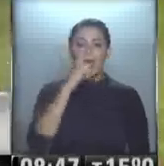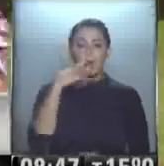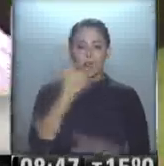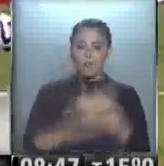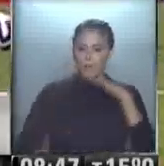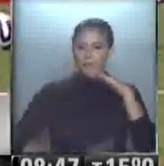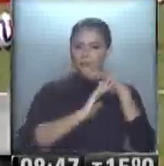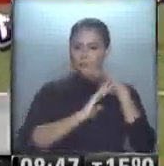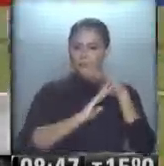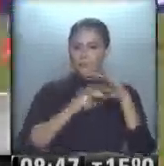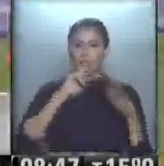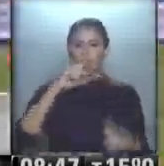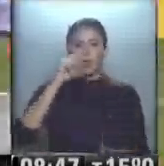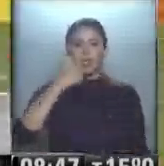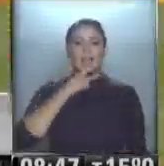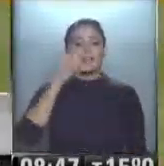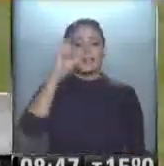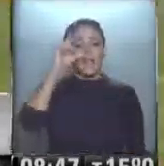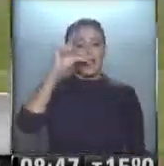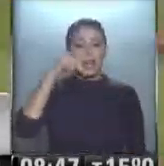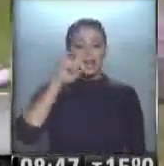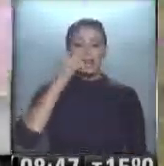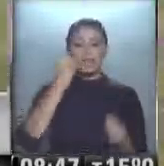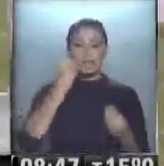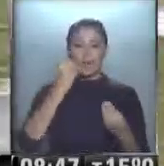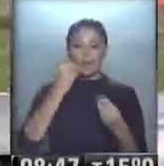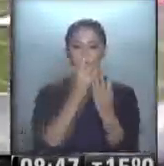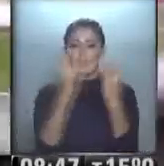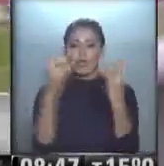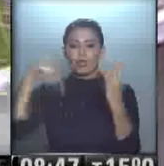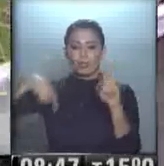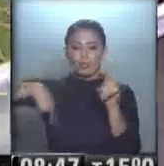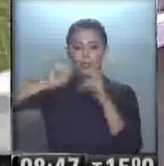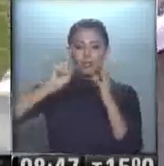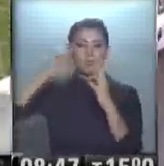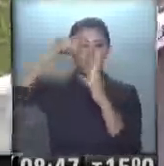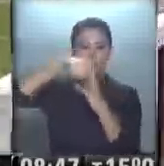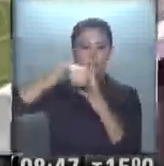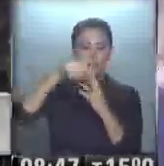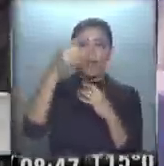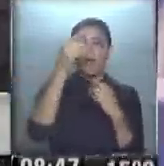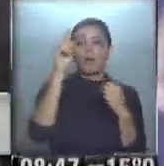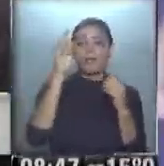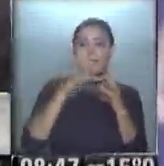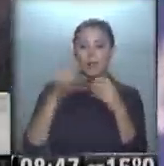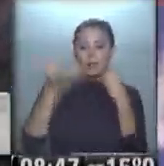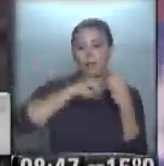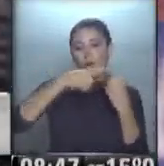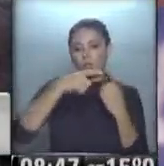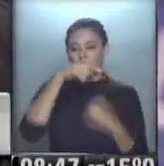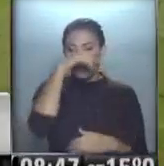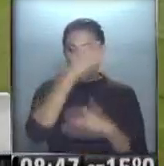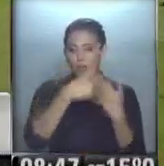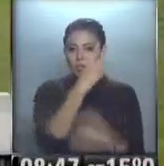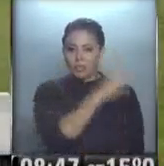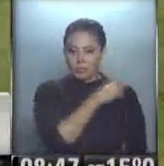partido, Gonzalo Castelani de tiro libre. La pelota se desvía en Becker, el defensor de central que